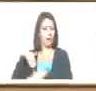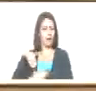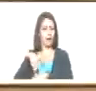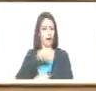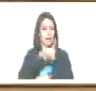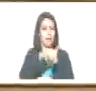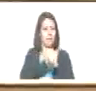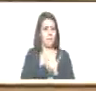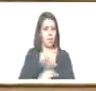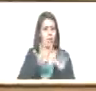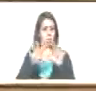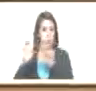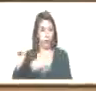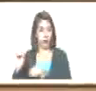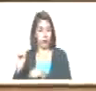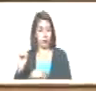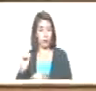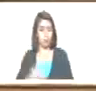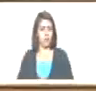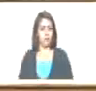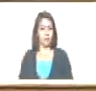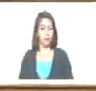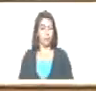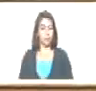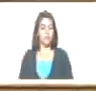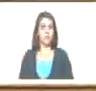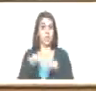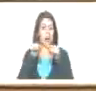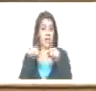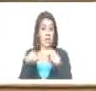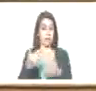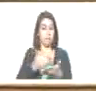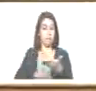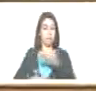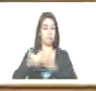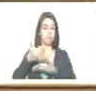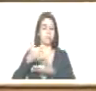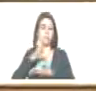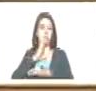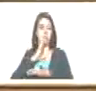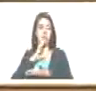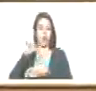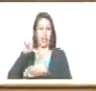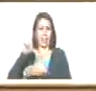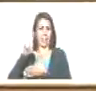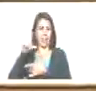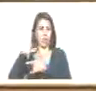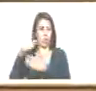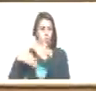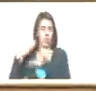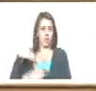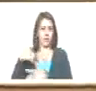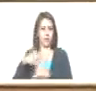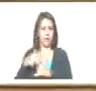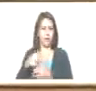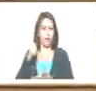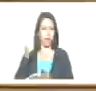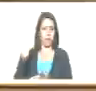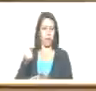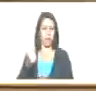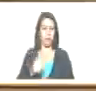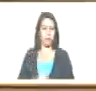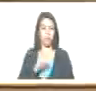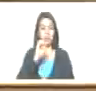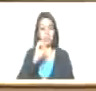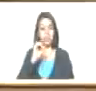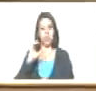90, cedió a sí mismo y a su banco, el Banco Latino, los bonos cero cupón y